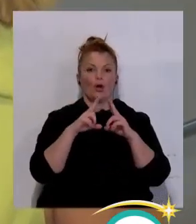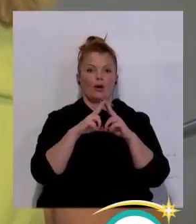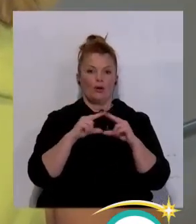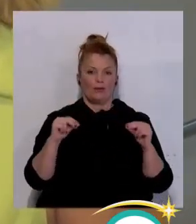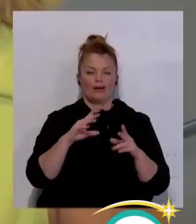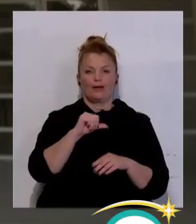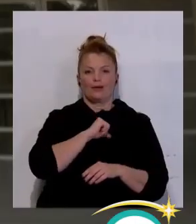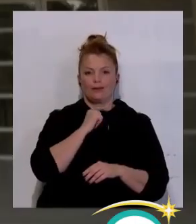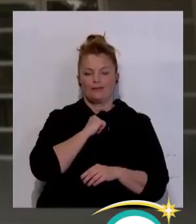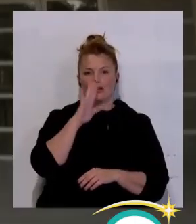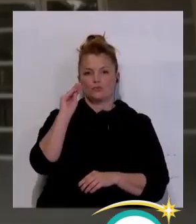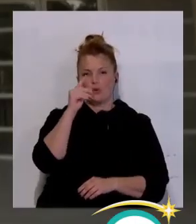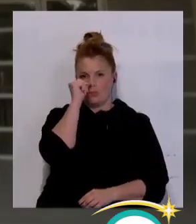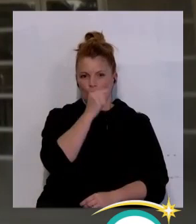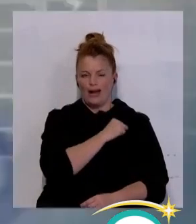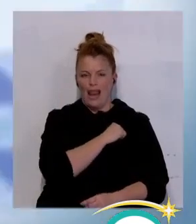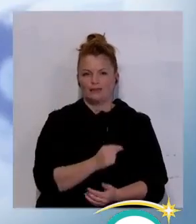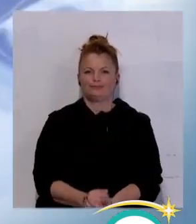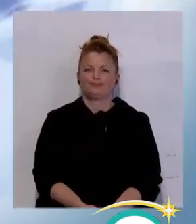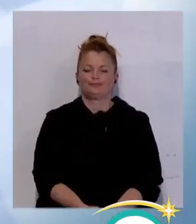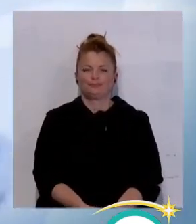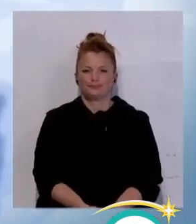Universitario de Puerto Real.